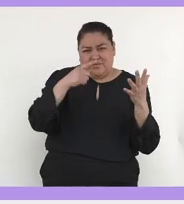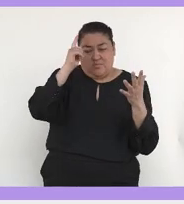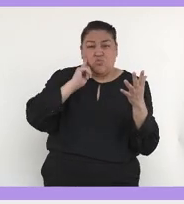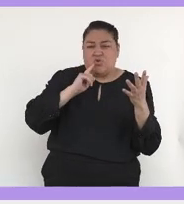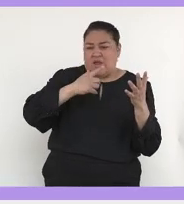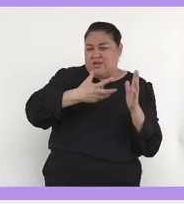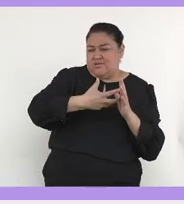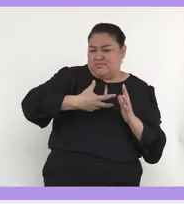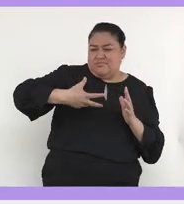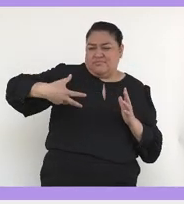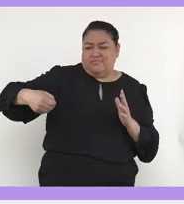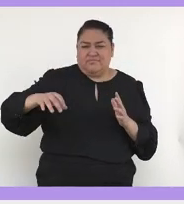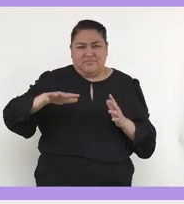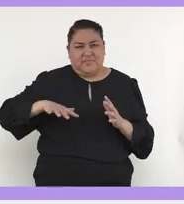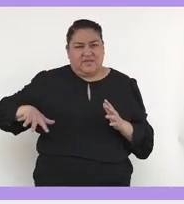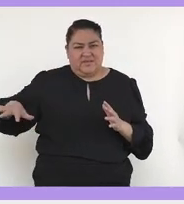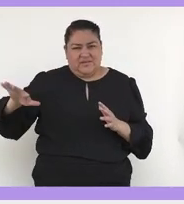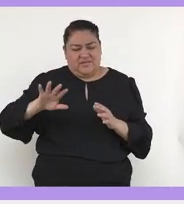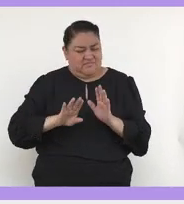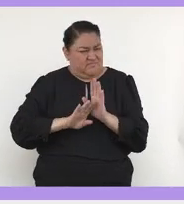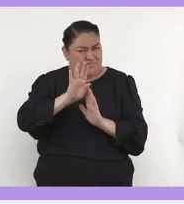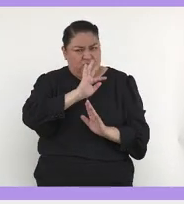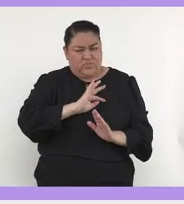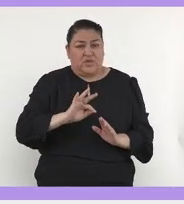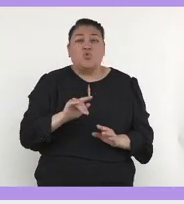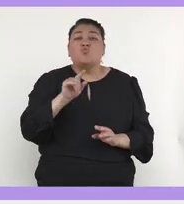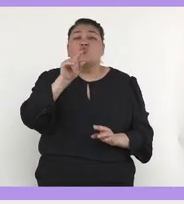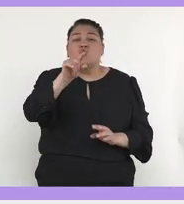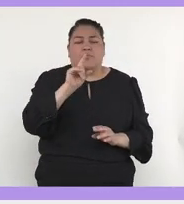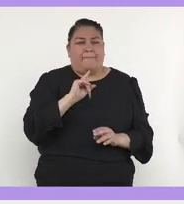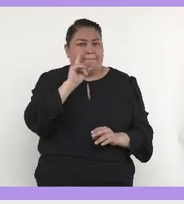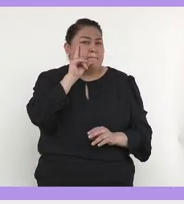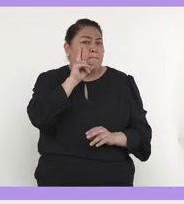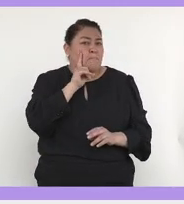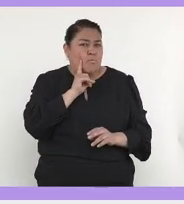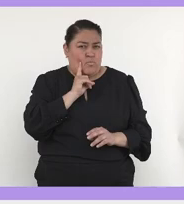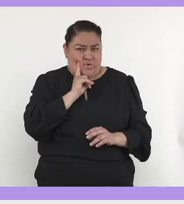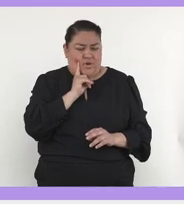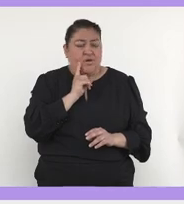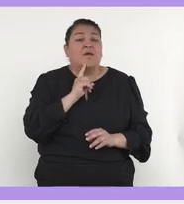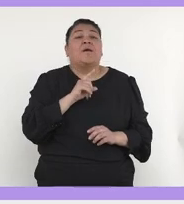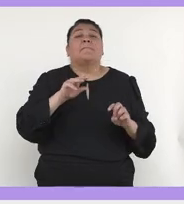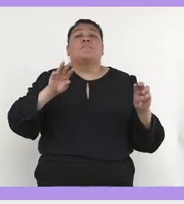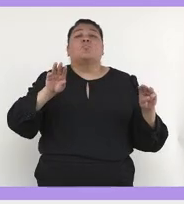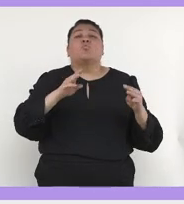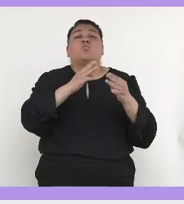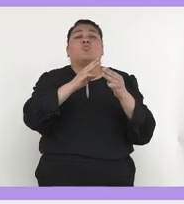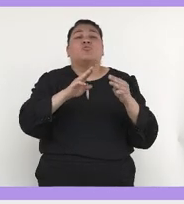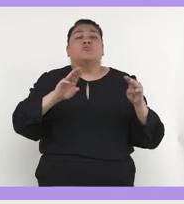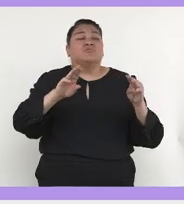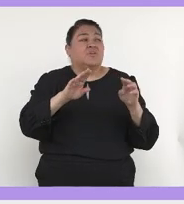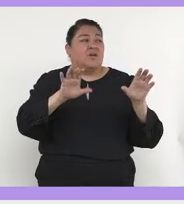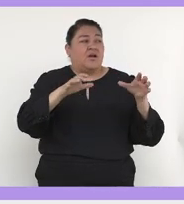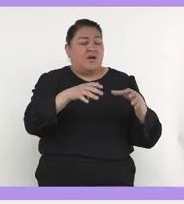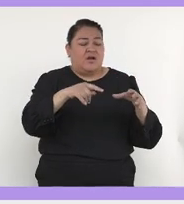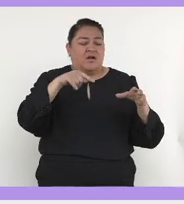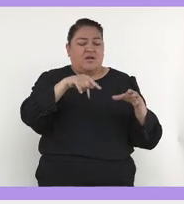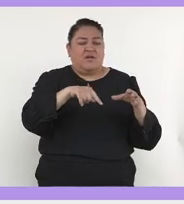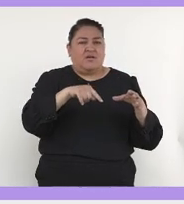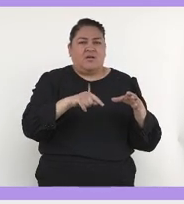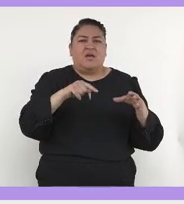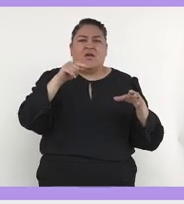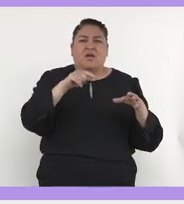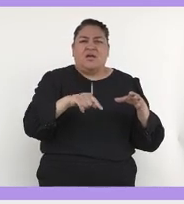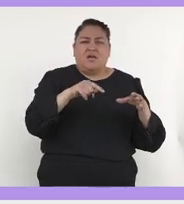te tenemos a ti Aquí como tú con tu música has abierto camino para otras mujeres dentro Pues de la misma